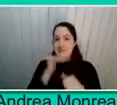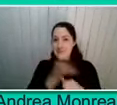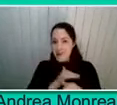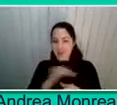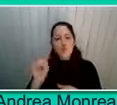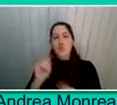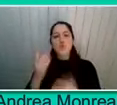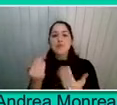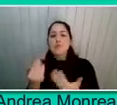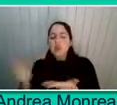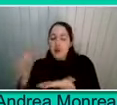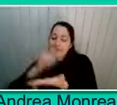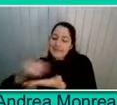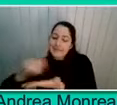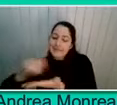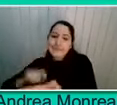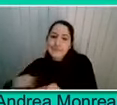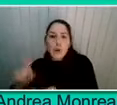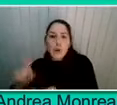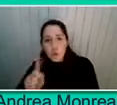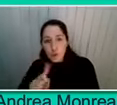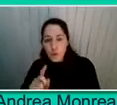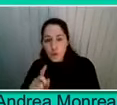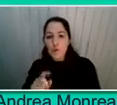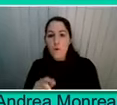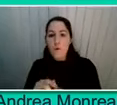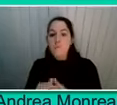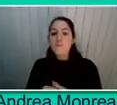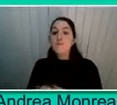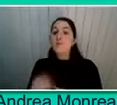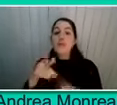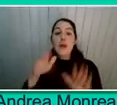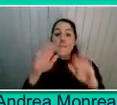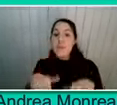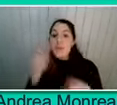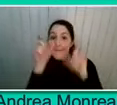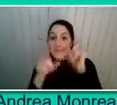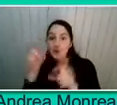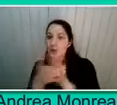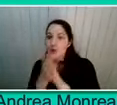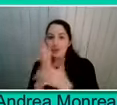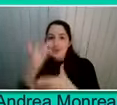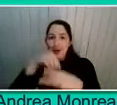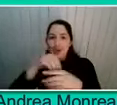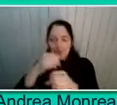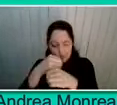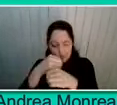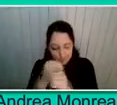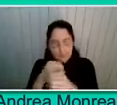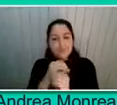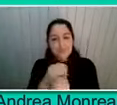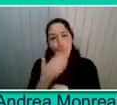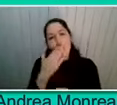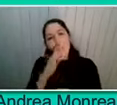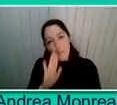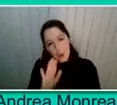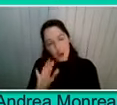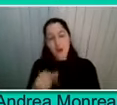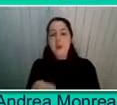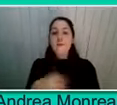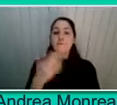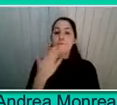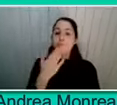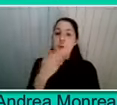sigue trabajando, pero reforzando ahora el trabajo de laboratorio, y la universidad tenía